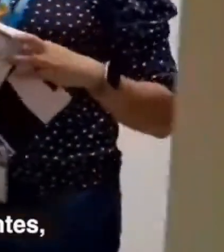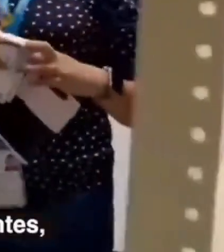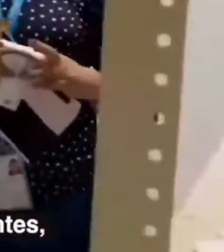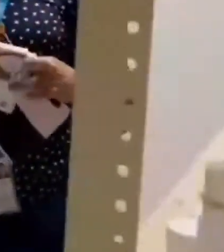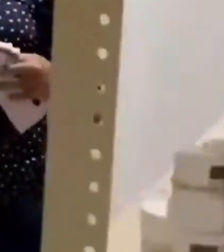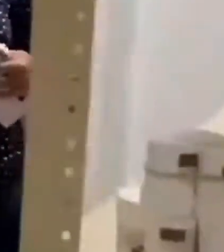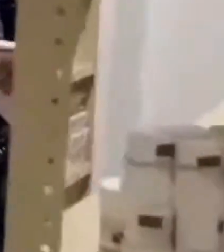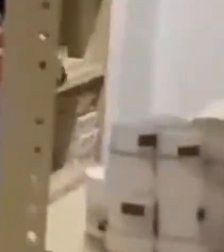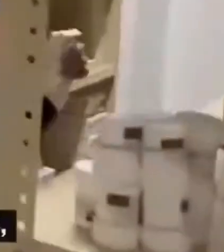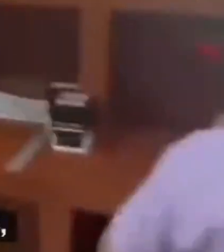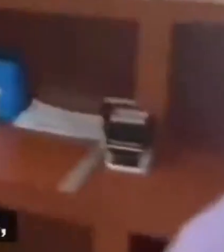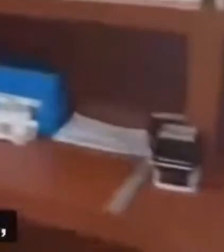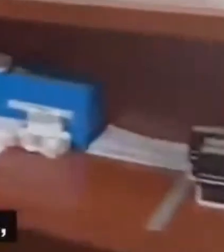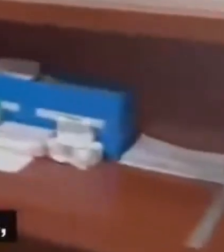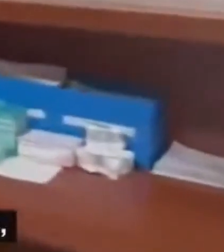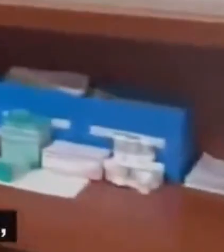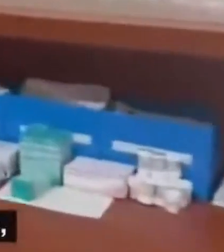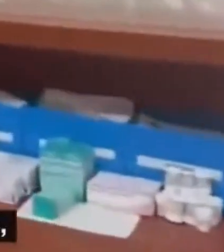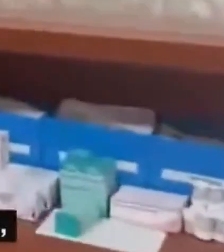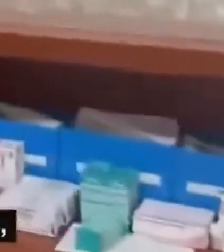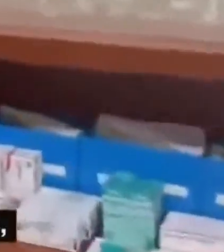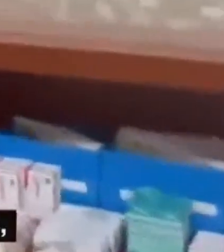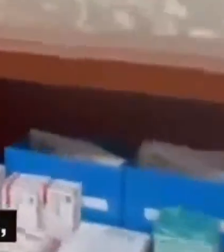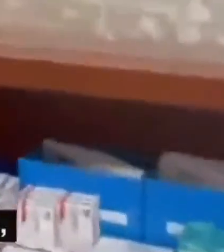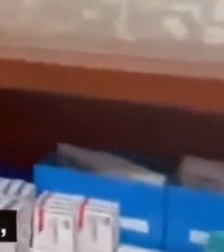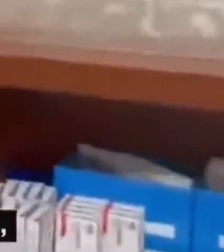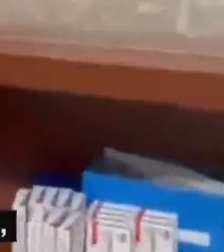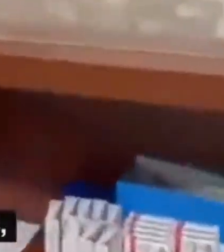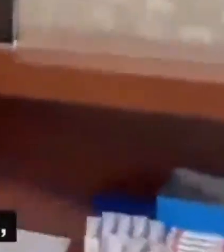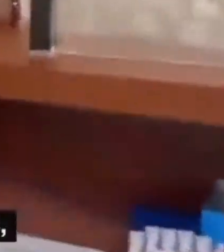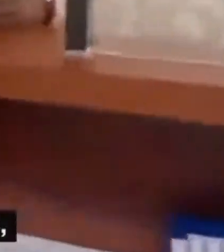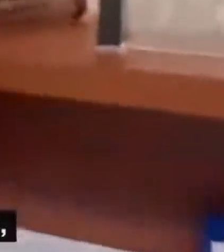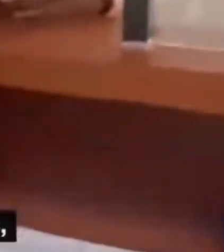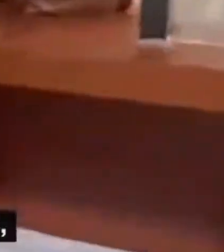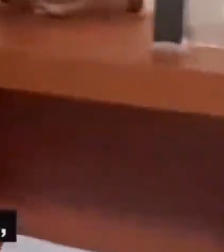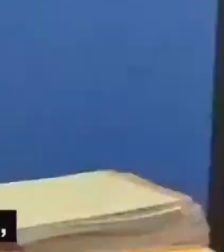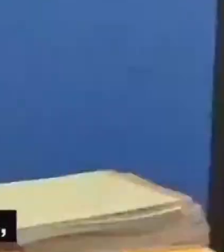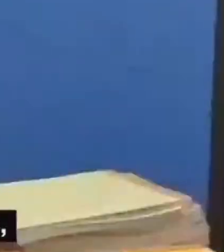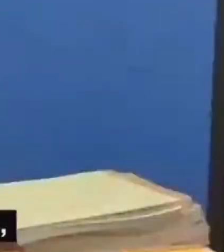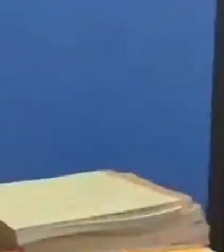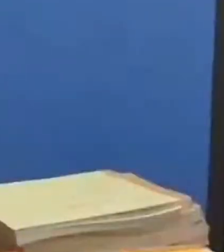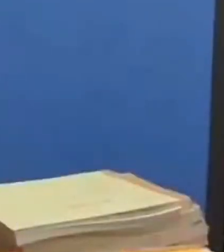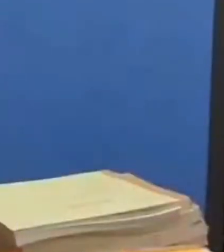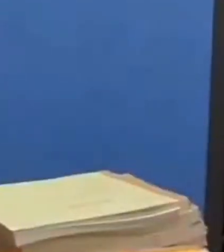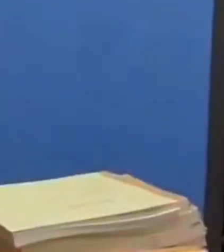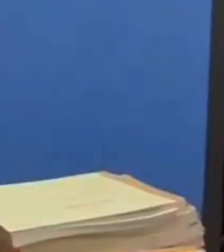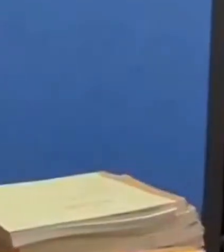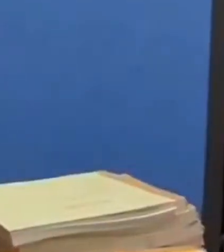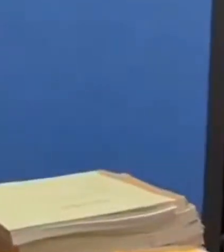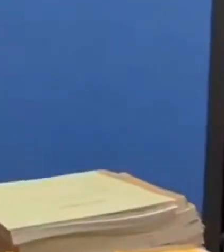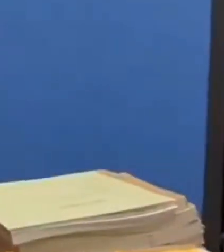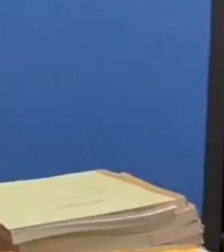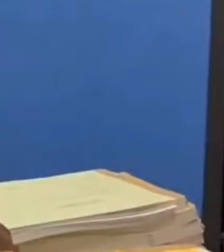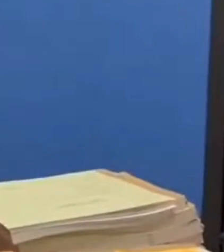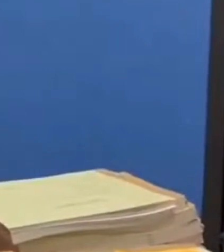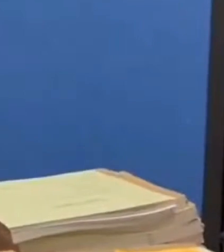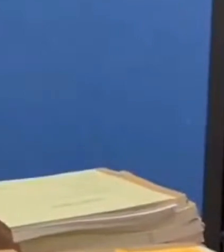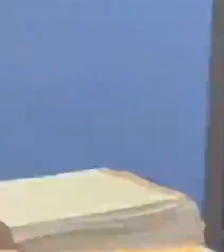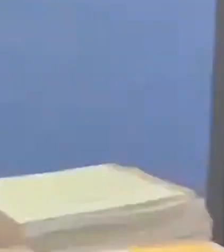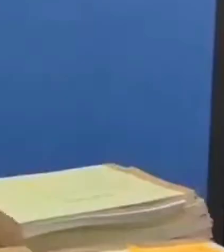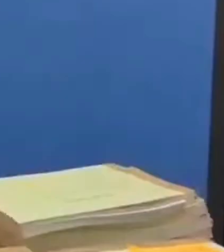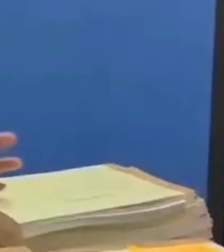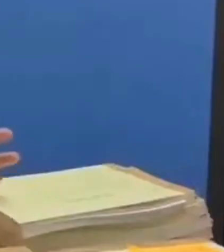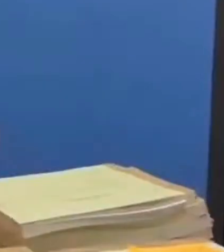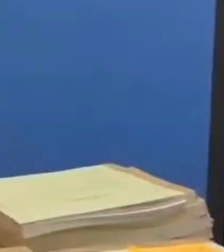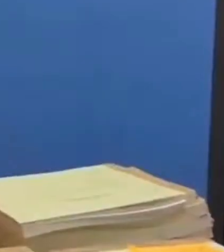los pacientes, porque pues ellos vienen con su dolor y demás y lo que quieren pues es un medicamento,